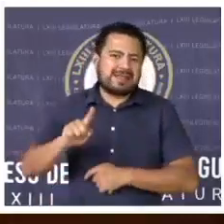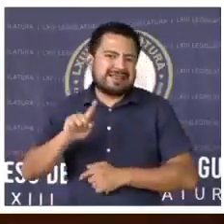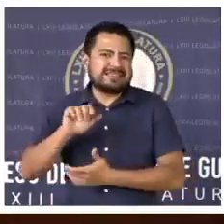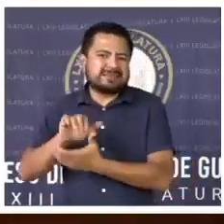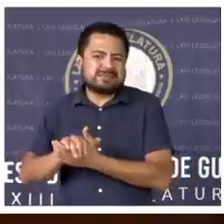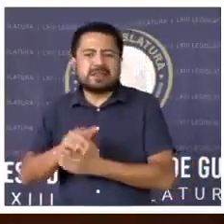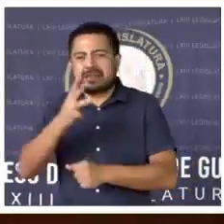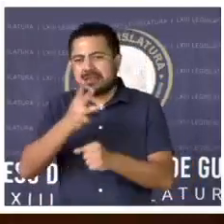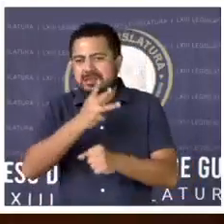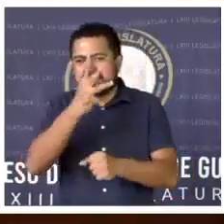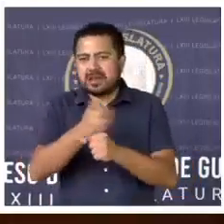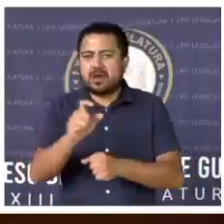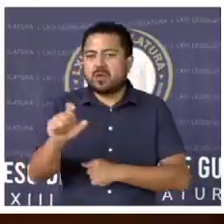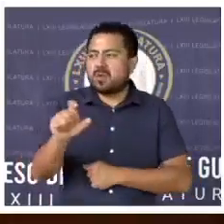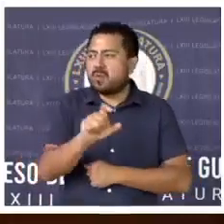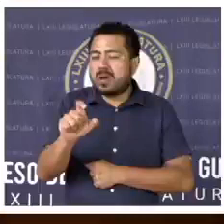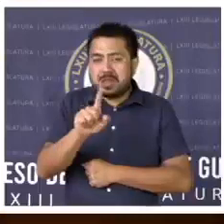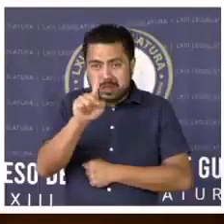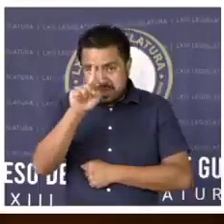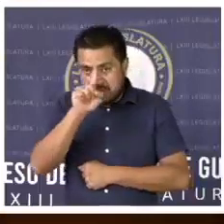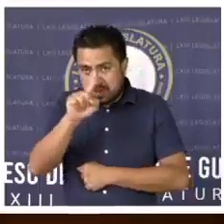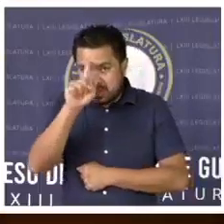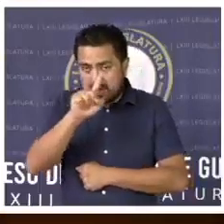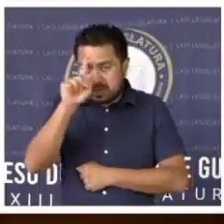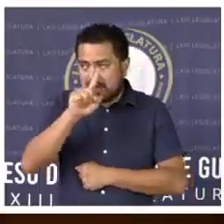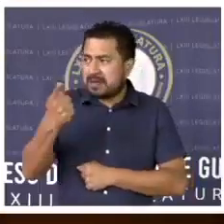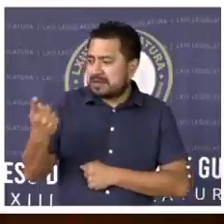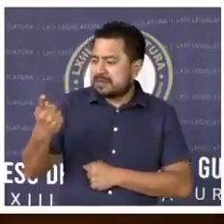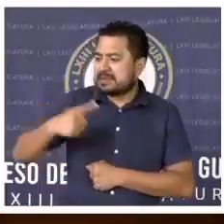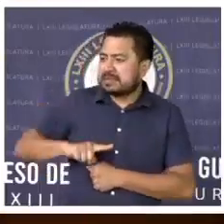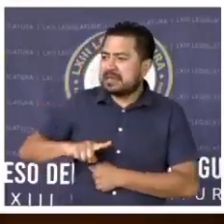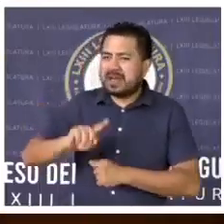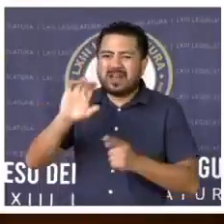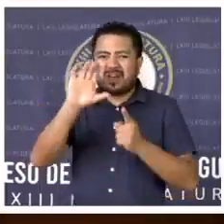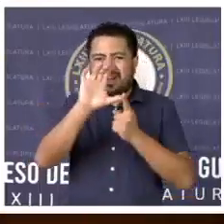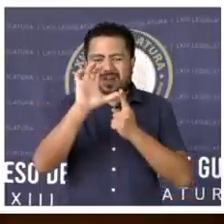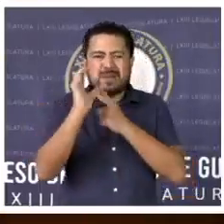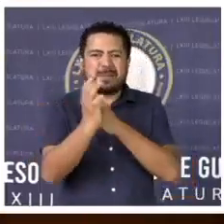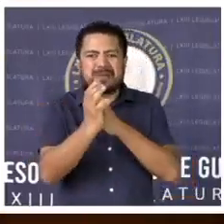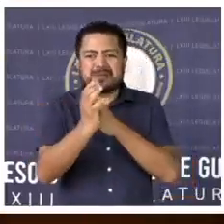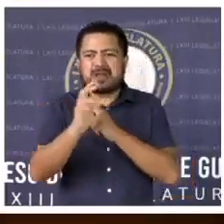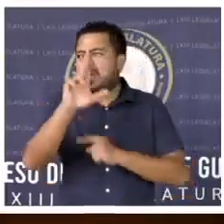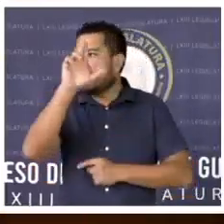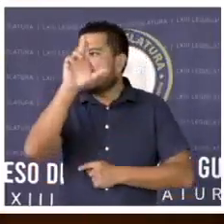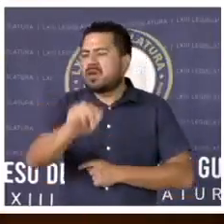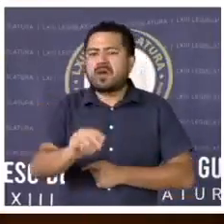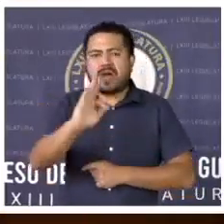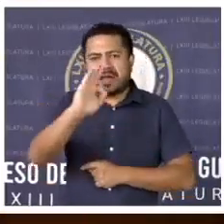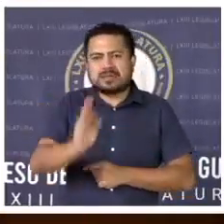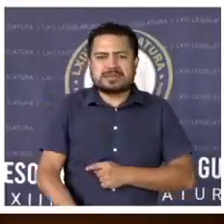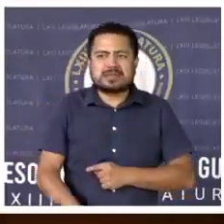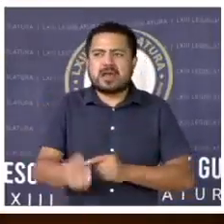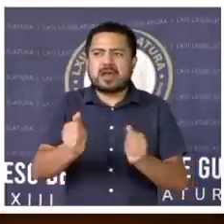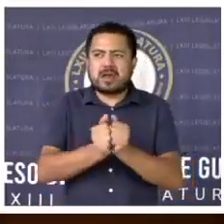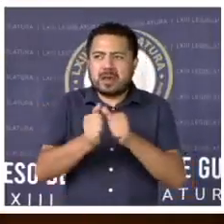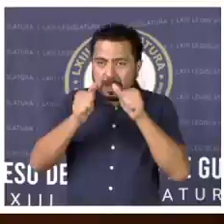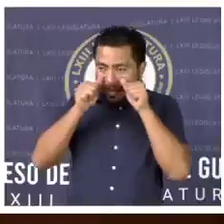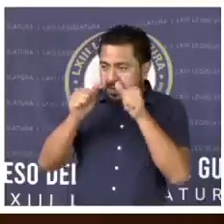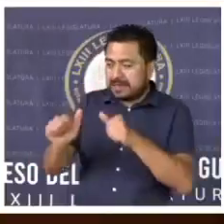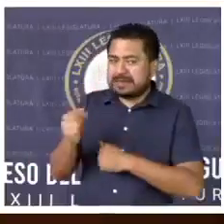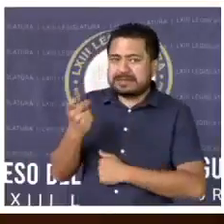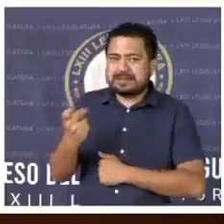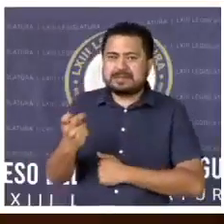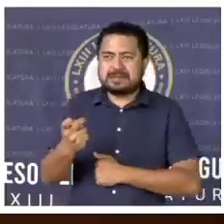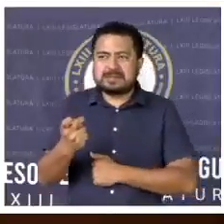tercero que cuando las recomendaciones emitidas por la comisión no se han aceptadas o cumplidas